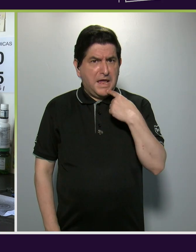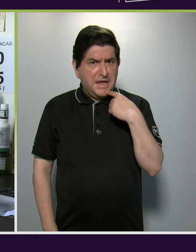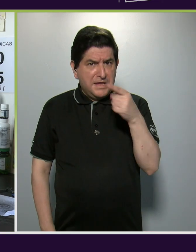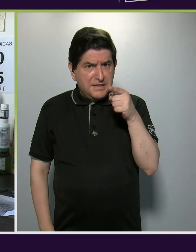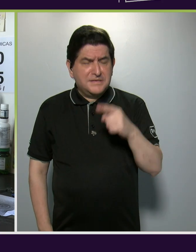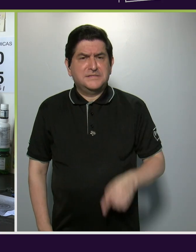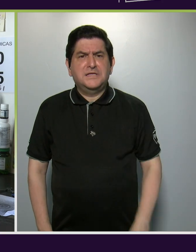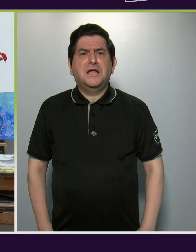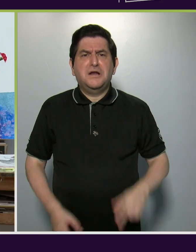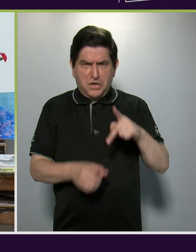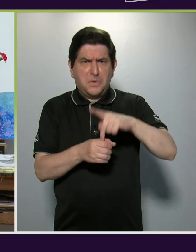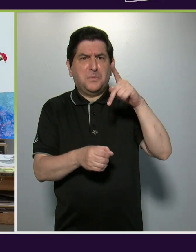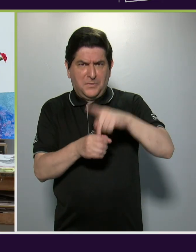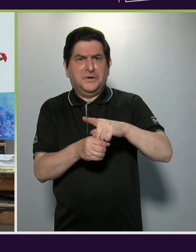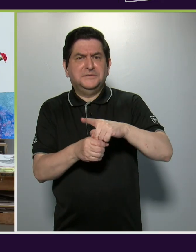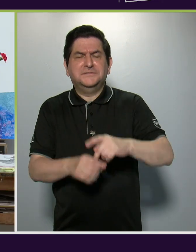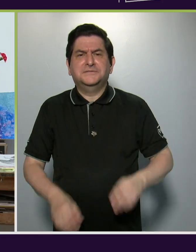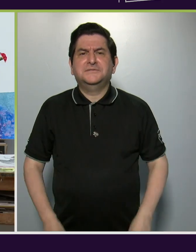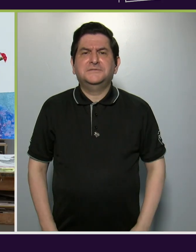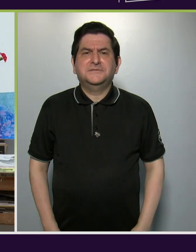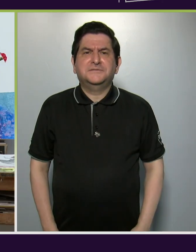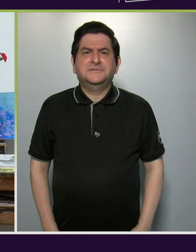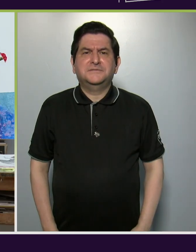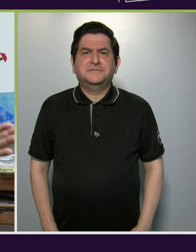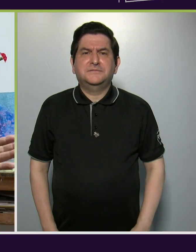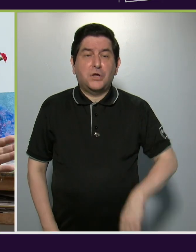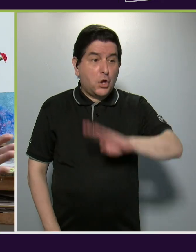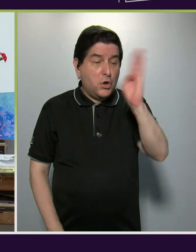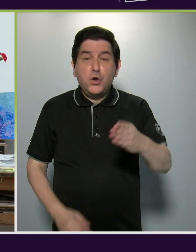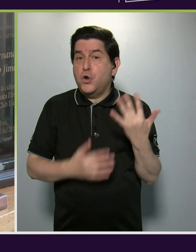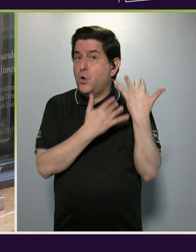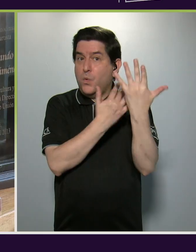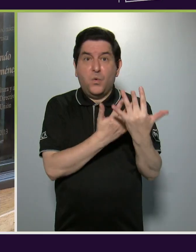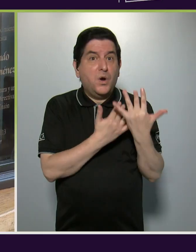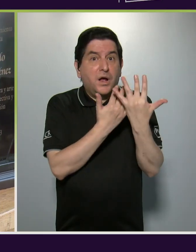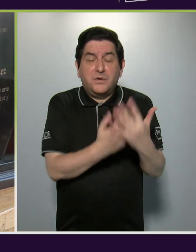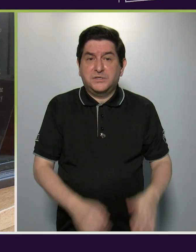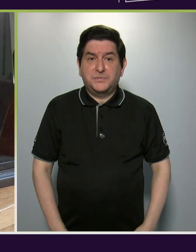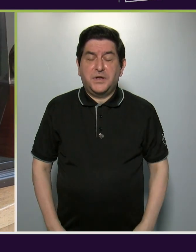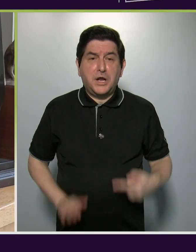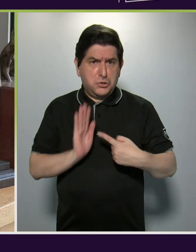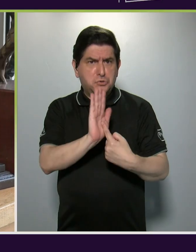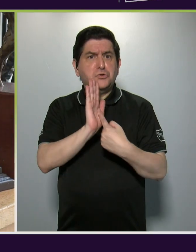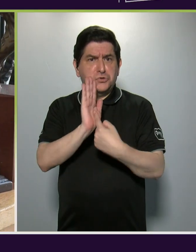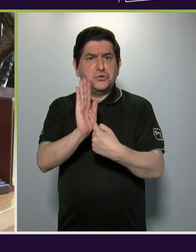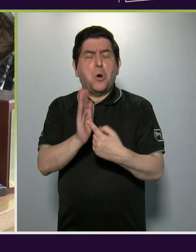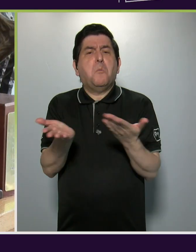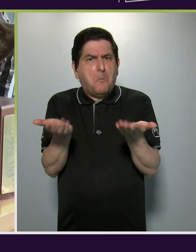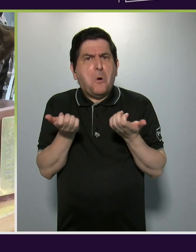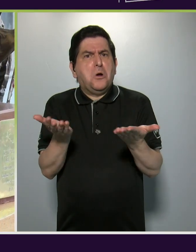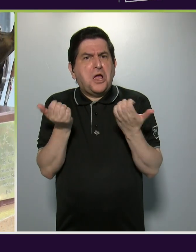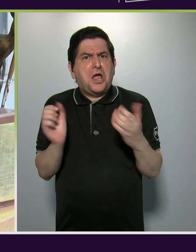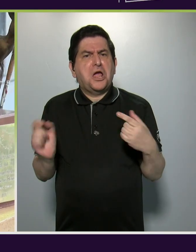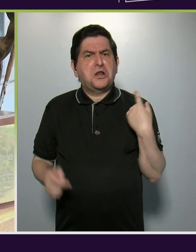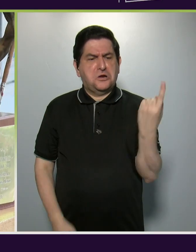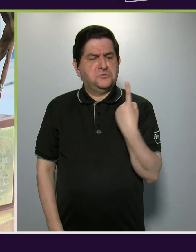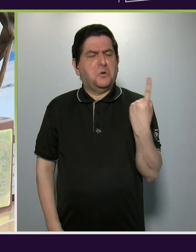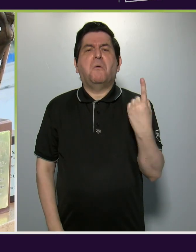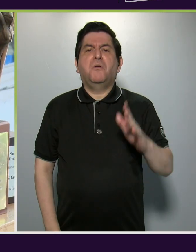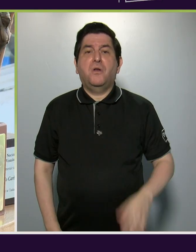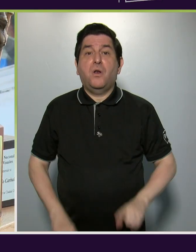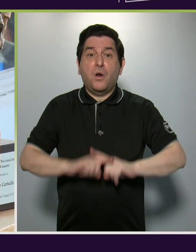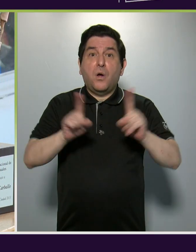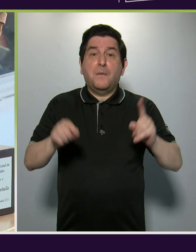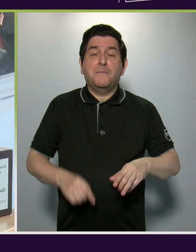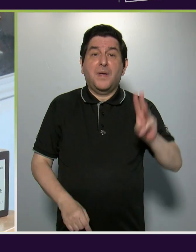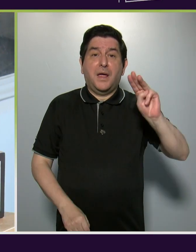estuve involucrado. O sea, llegó, nunca esperaba eso, había hecho las exposiciones porque me daba la gana y nada más. Pero con el